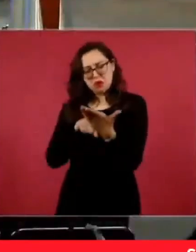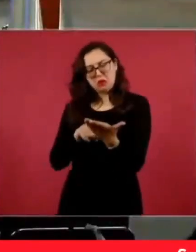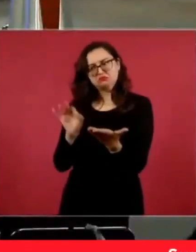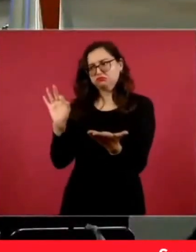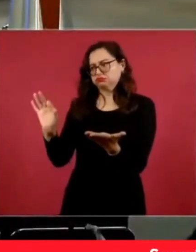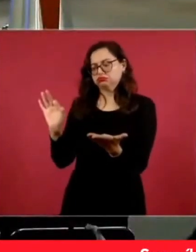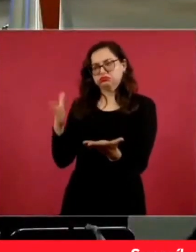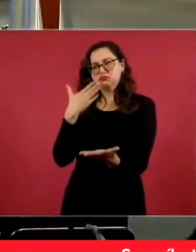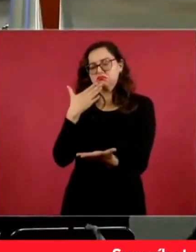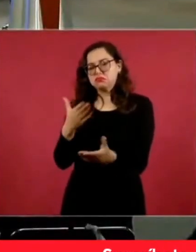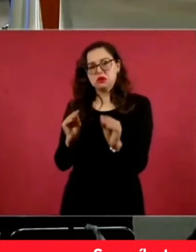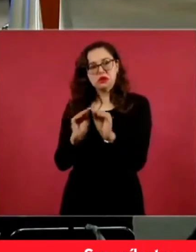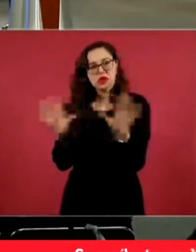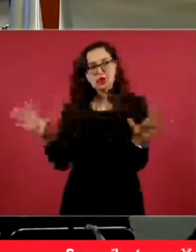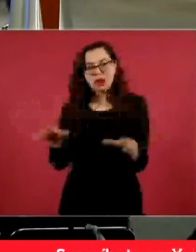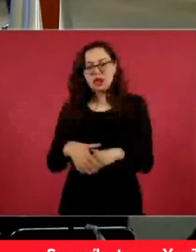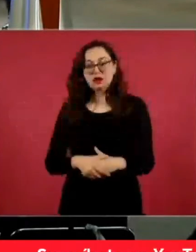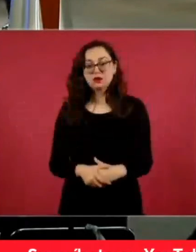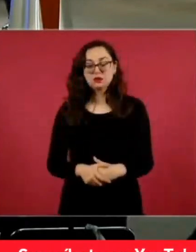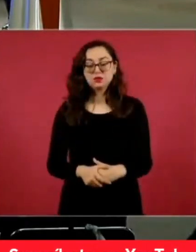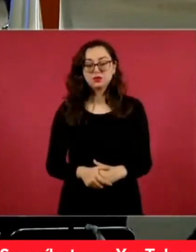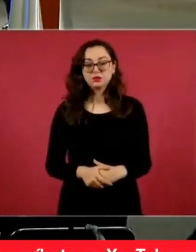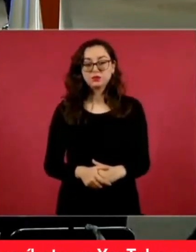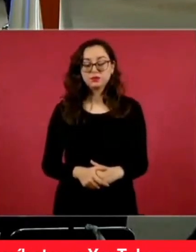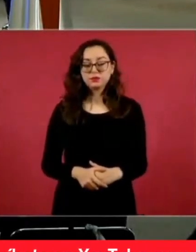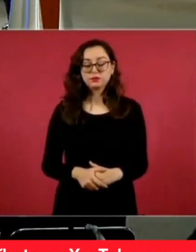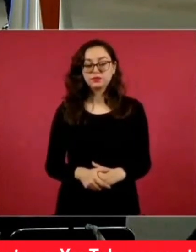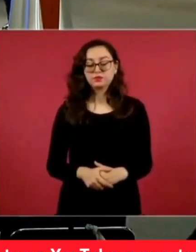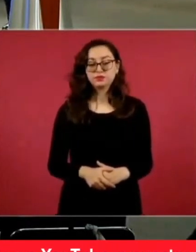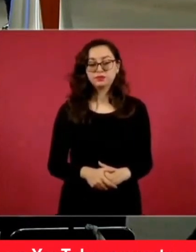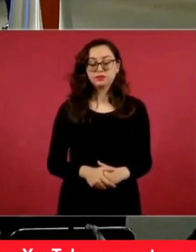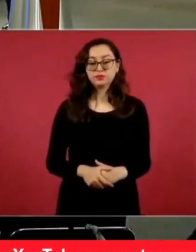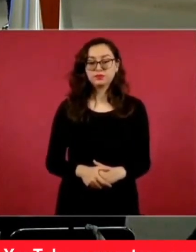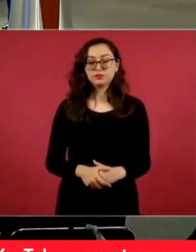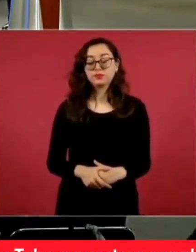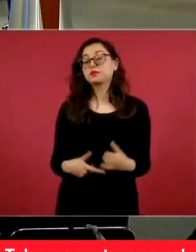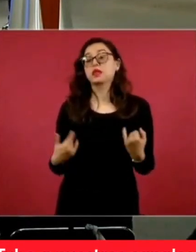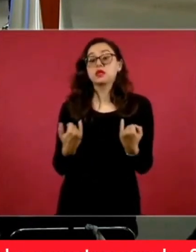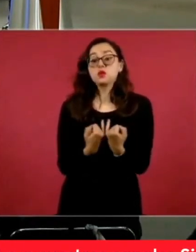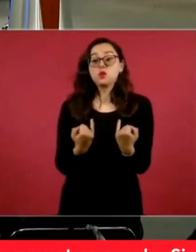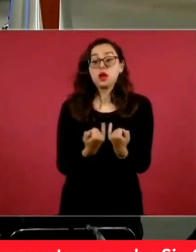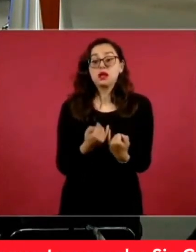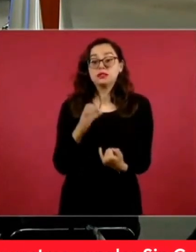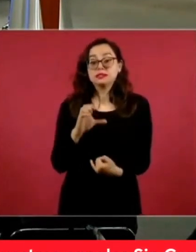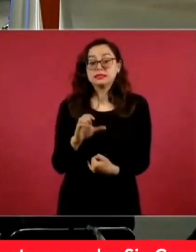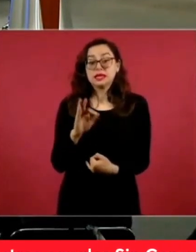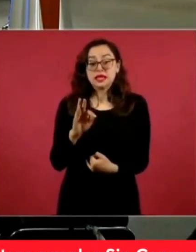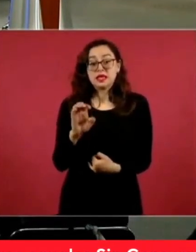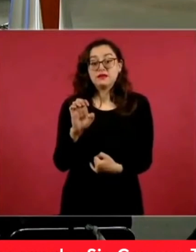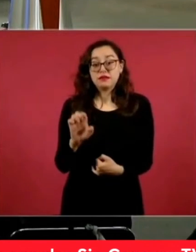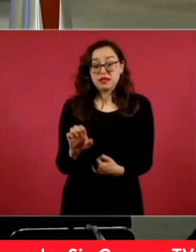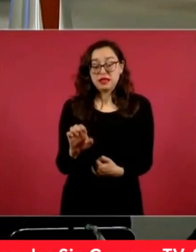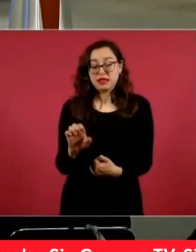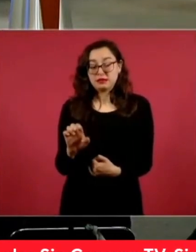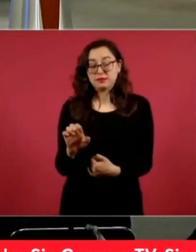El caso de la Comisión Federal de Electricidad es que estaríamos produciendo